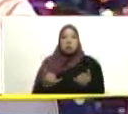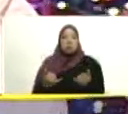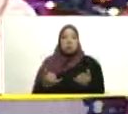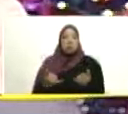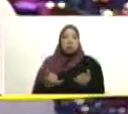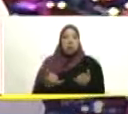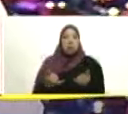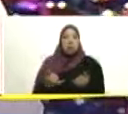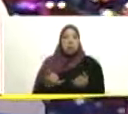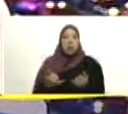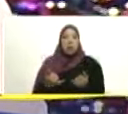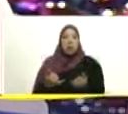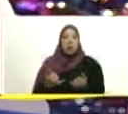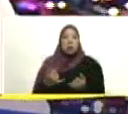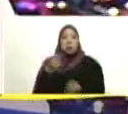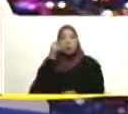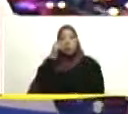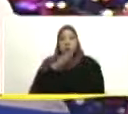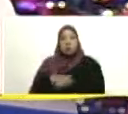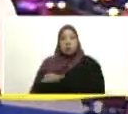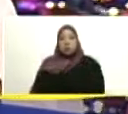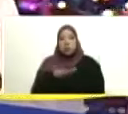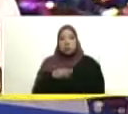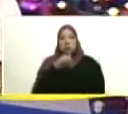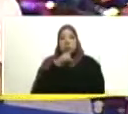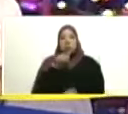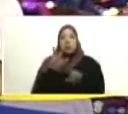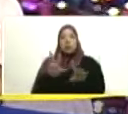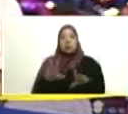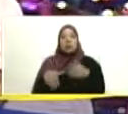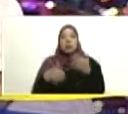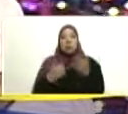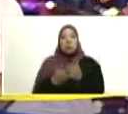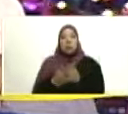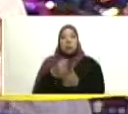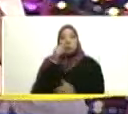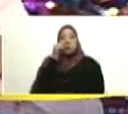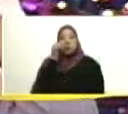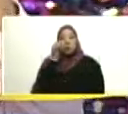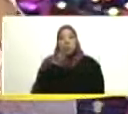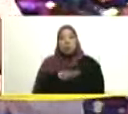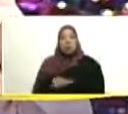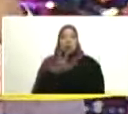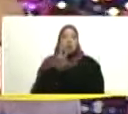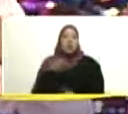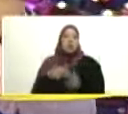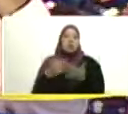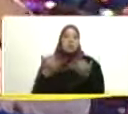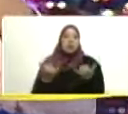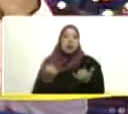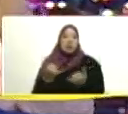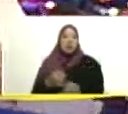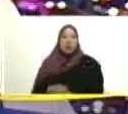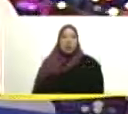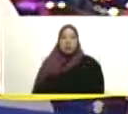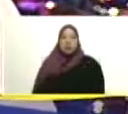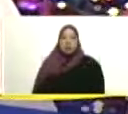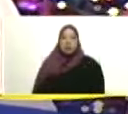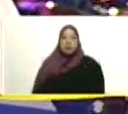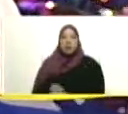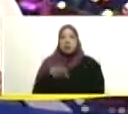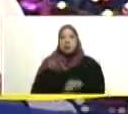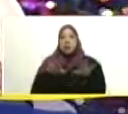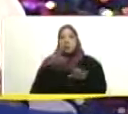13, correcto. Ha habido muchos urbanismos que se entregaron hace 12 años, 11 años, 10, 9, 8